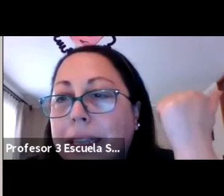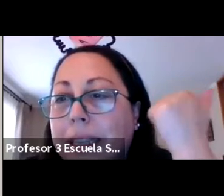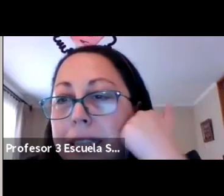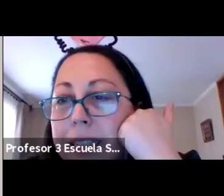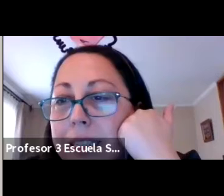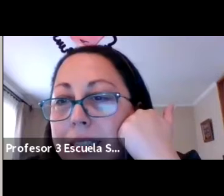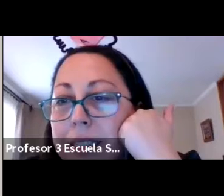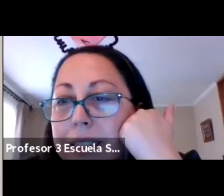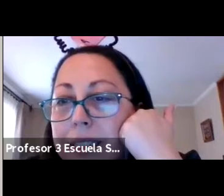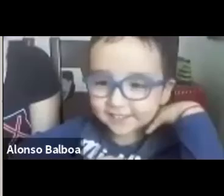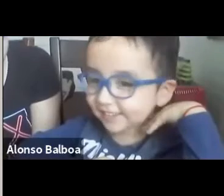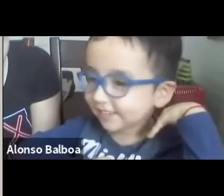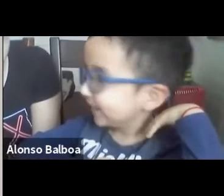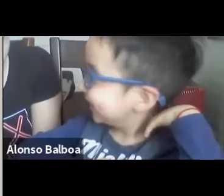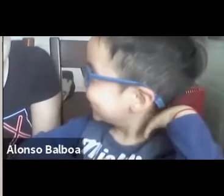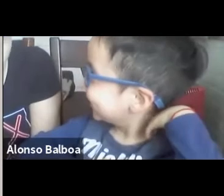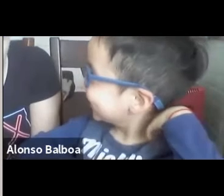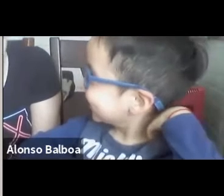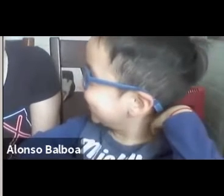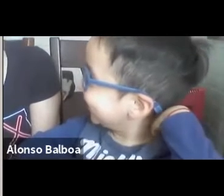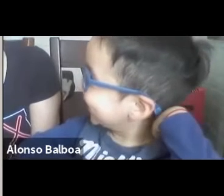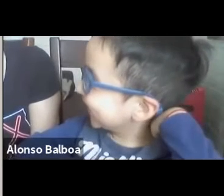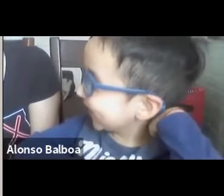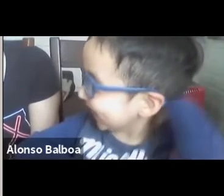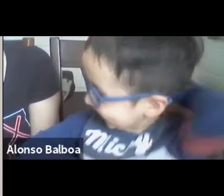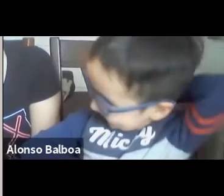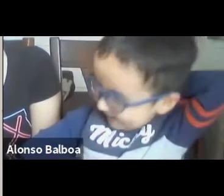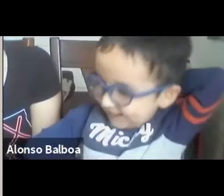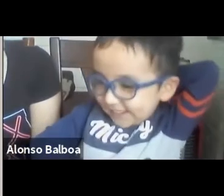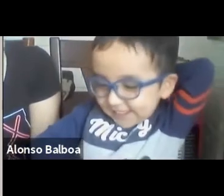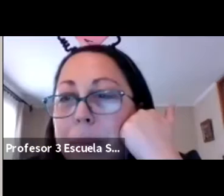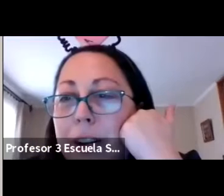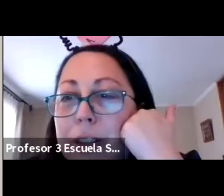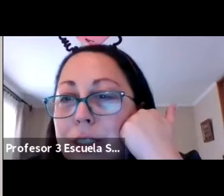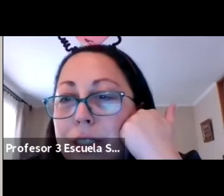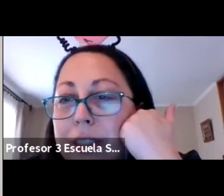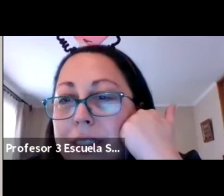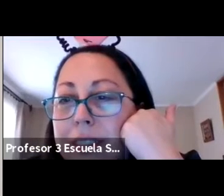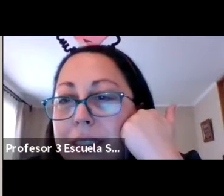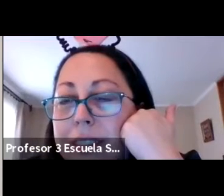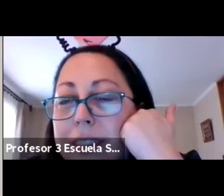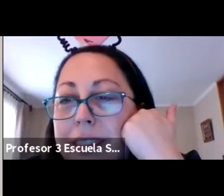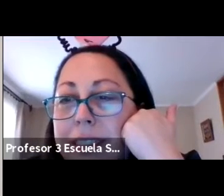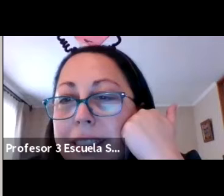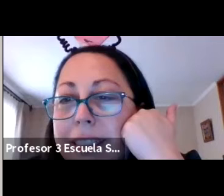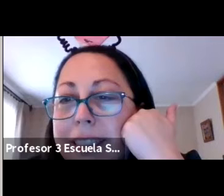así? Alonso. ¿Quién te cortó el pelo, Alonso?